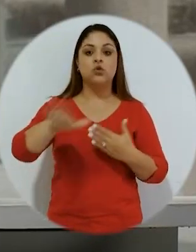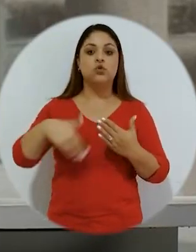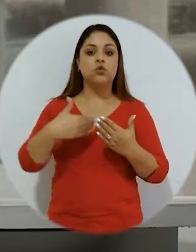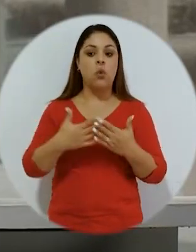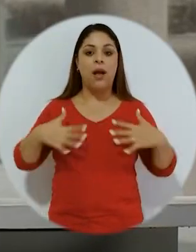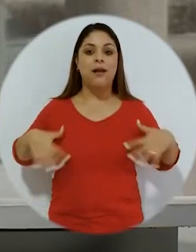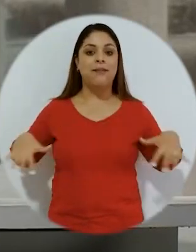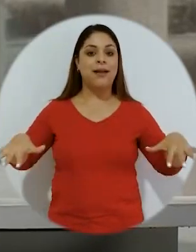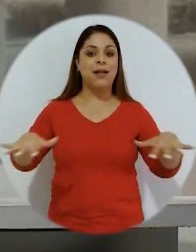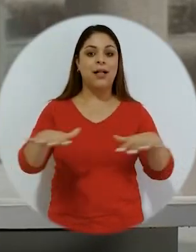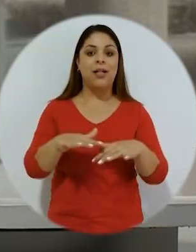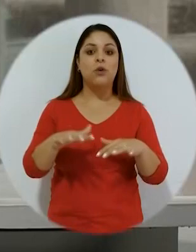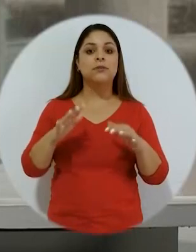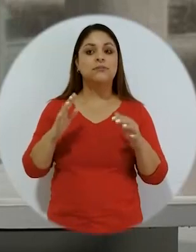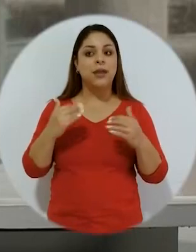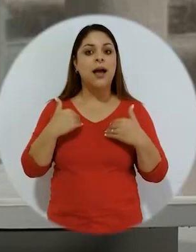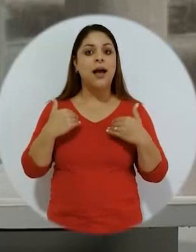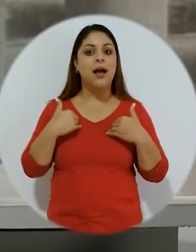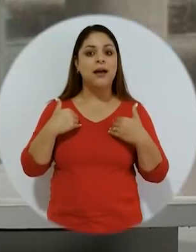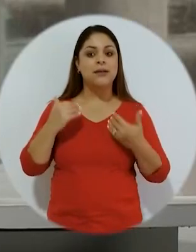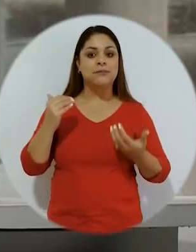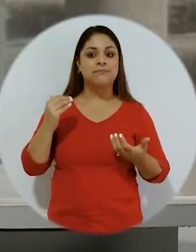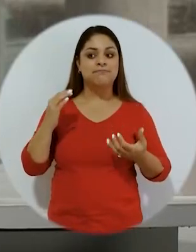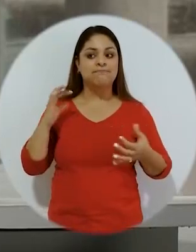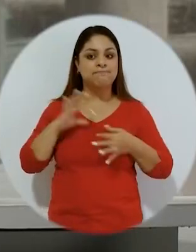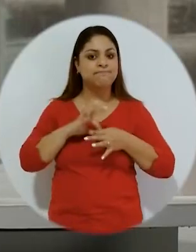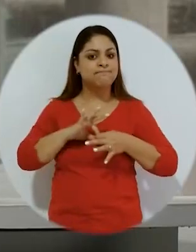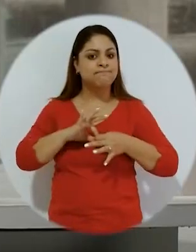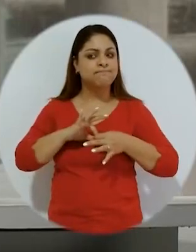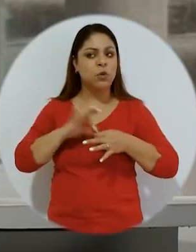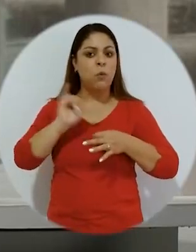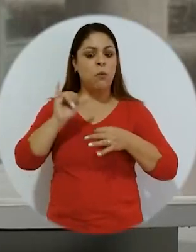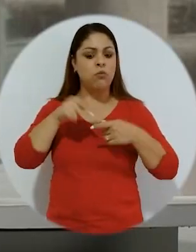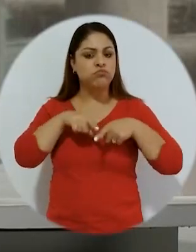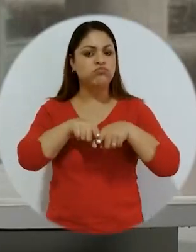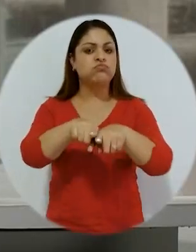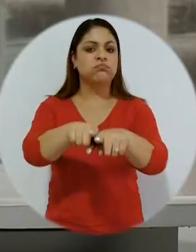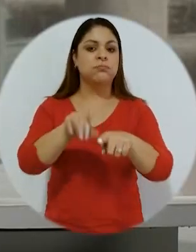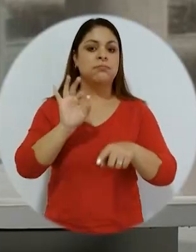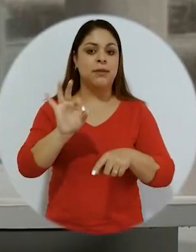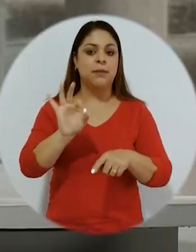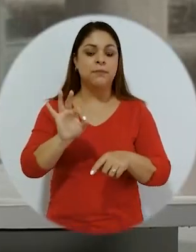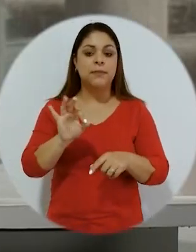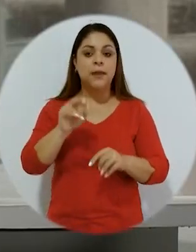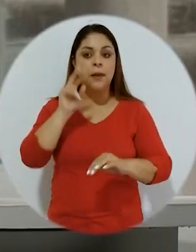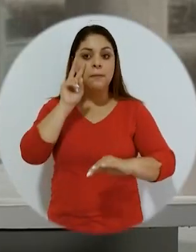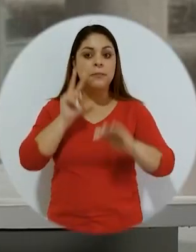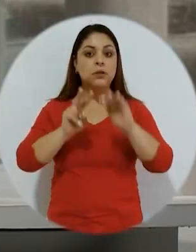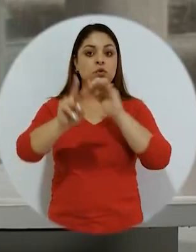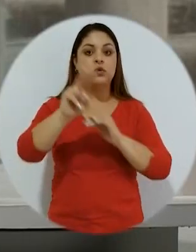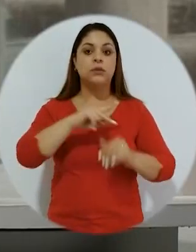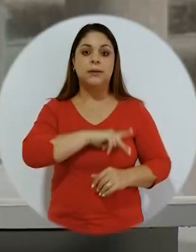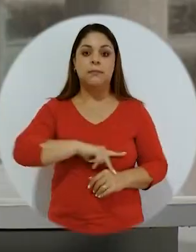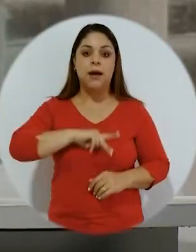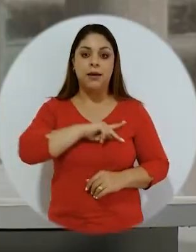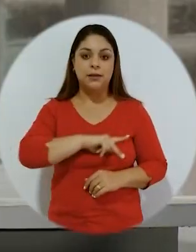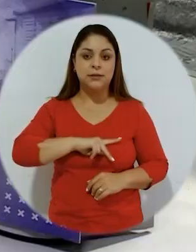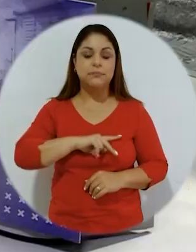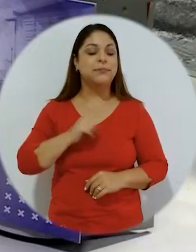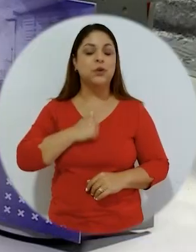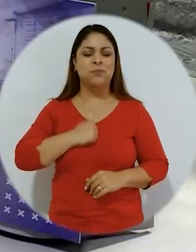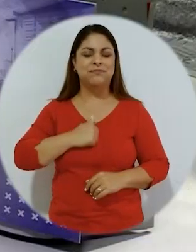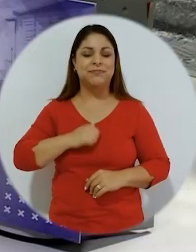para que todo alrededor se empiece como a alinear, ¿verdad? Entonces hay regulaciones que se alinean a esa visión país,